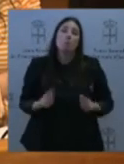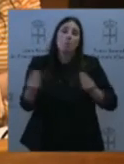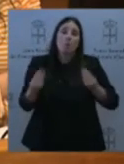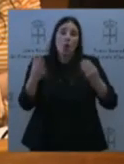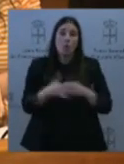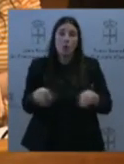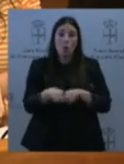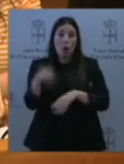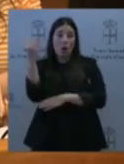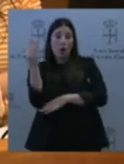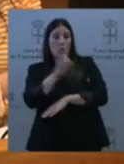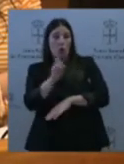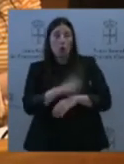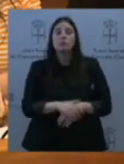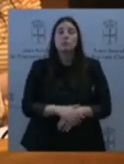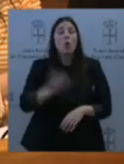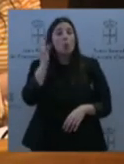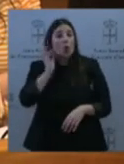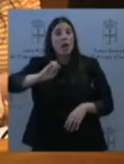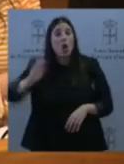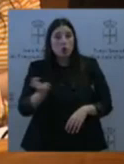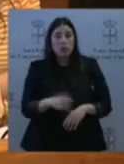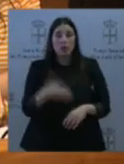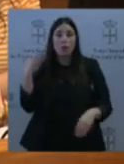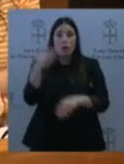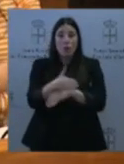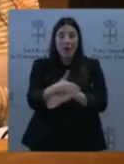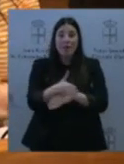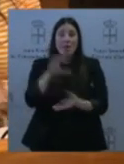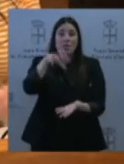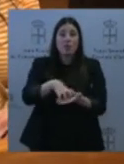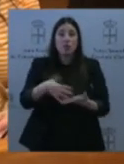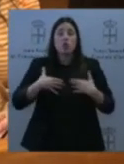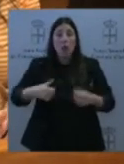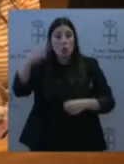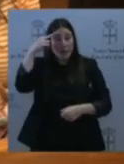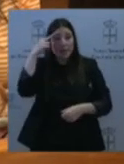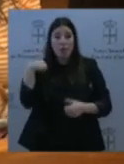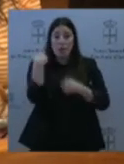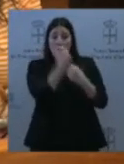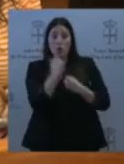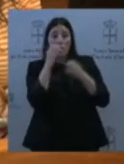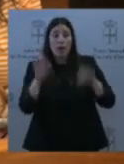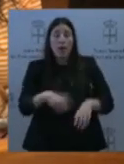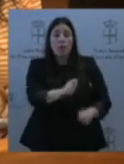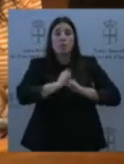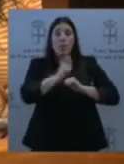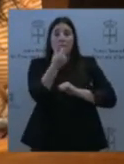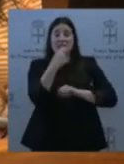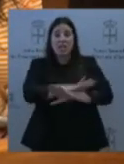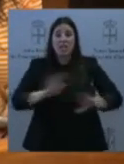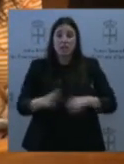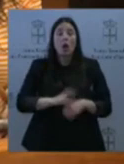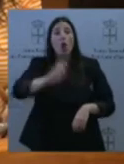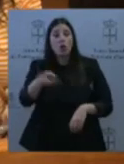año fue por un tema de salud mental. Estamos desprotegidos. Solo ofrecen fármacos y te ven 15 minutos cada 2 o 3 meses. Carmen, al psiquiatra y salió. Pastillas para ansiedad y para